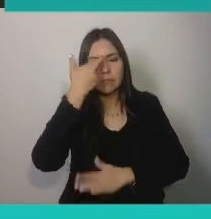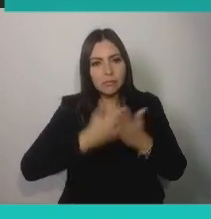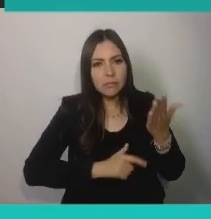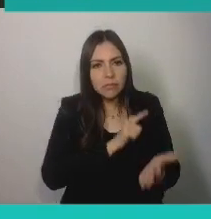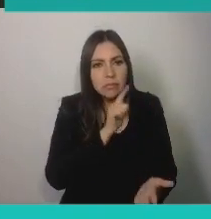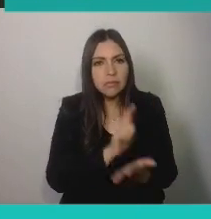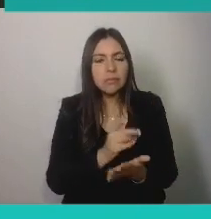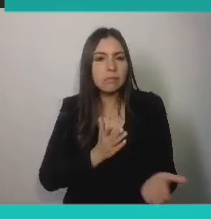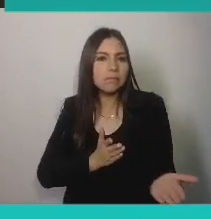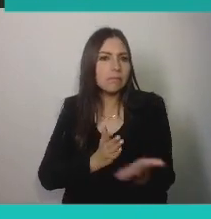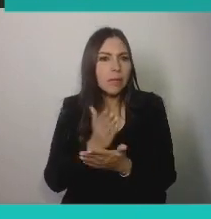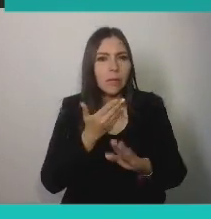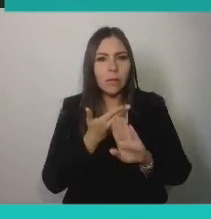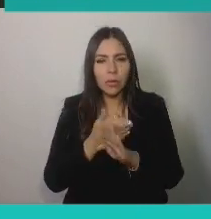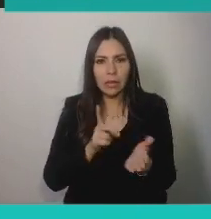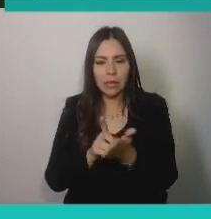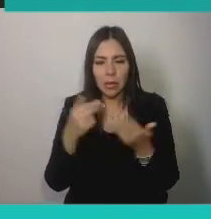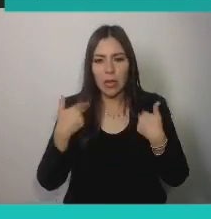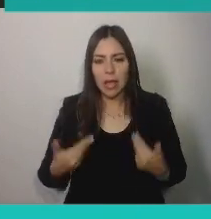estos, únicamente